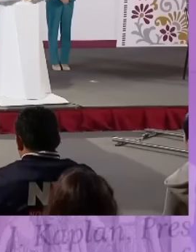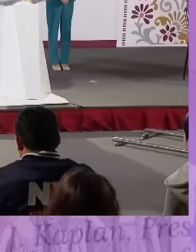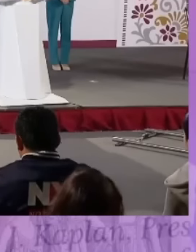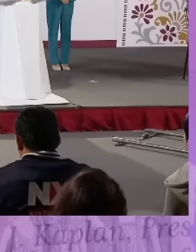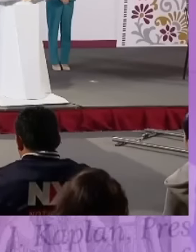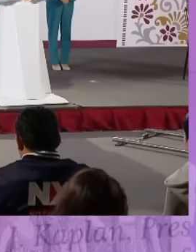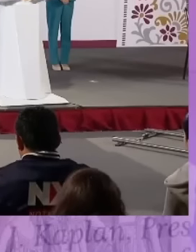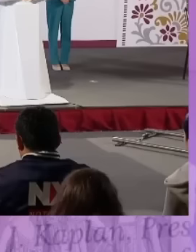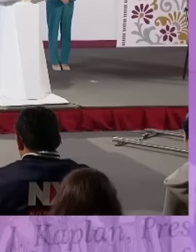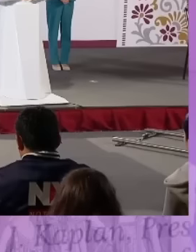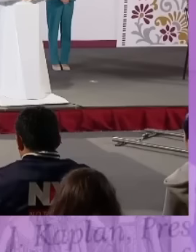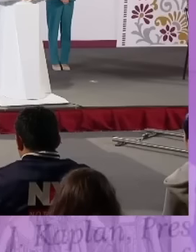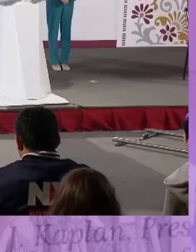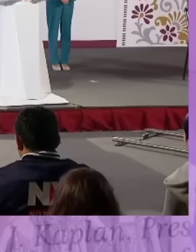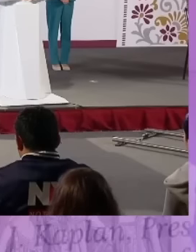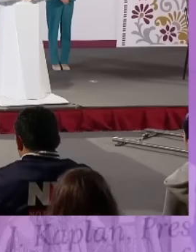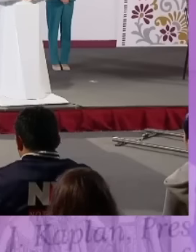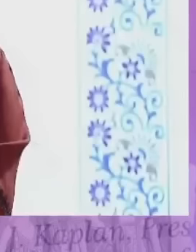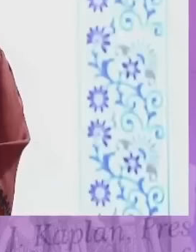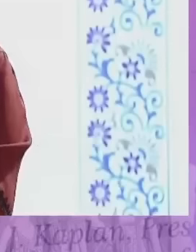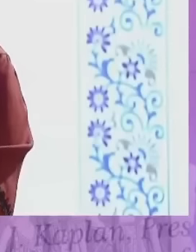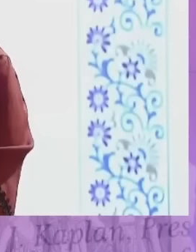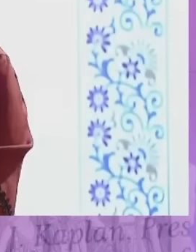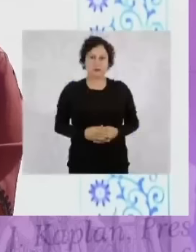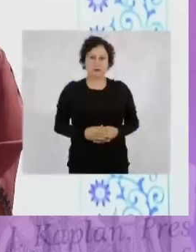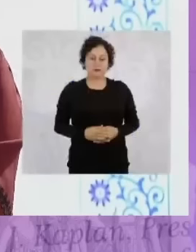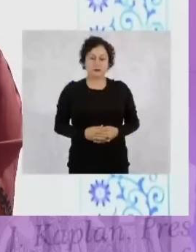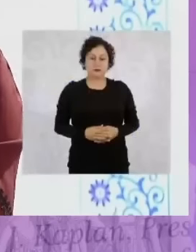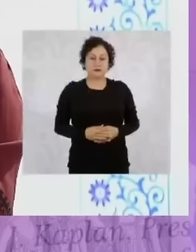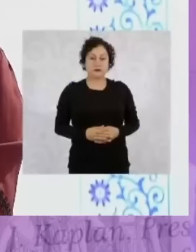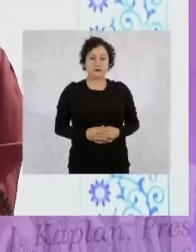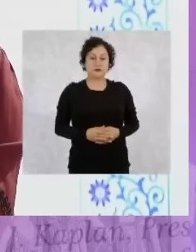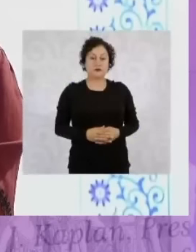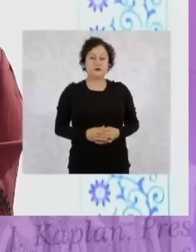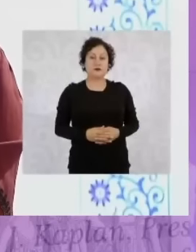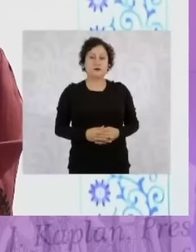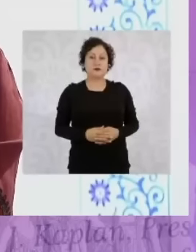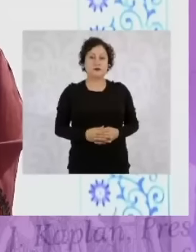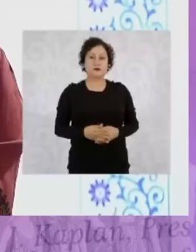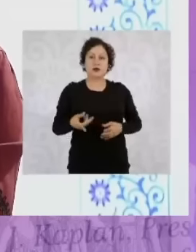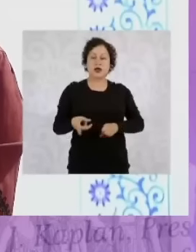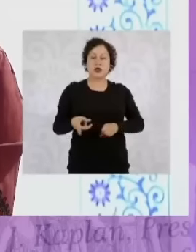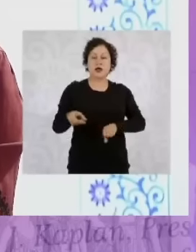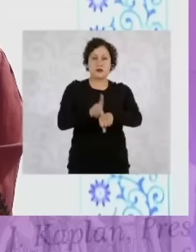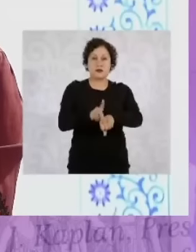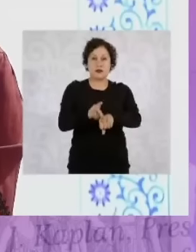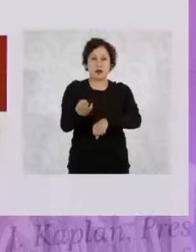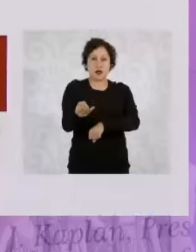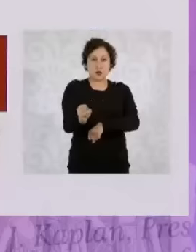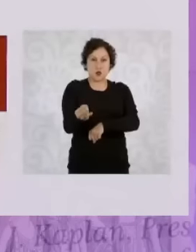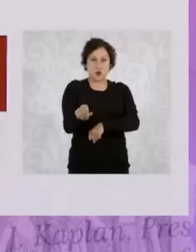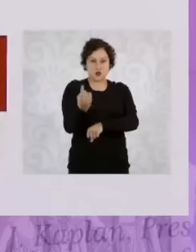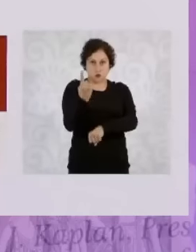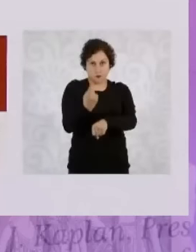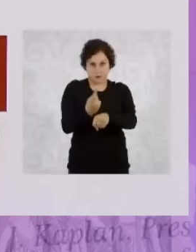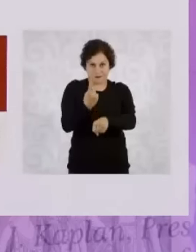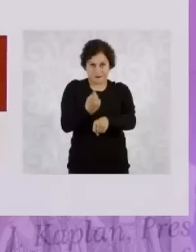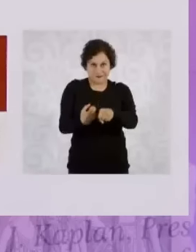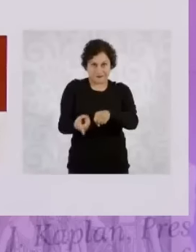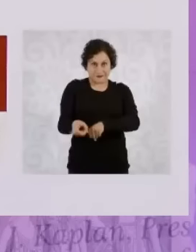postulación ya de las personas previo proceso que todos conocemos que consiste en que cada poder